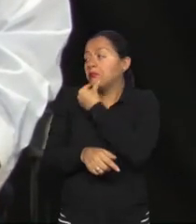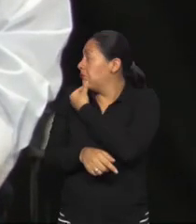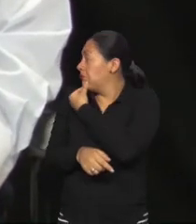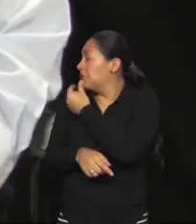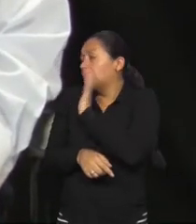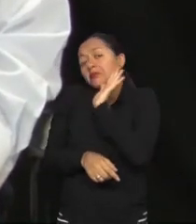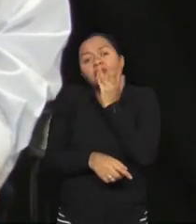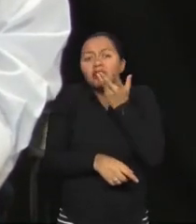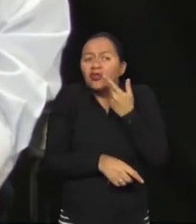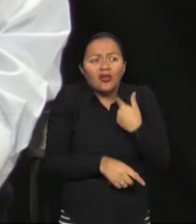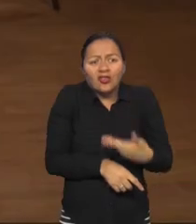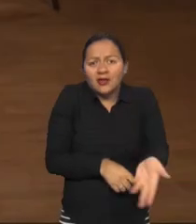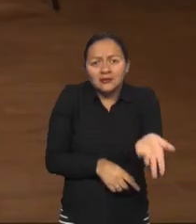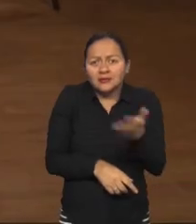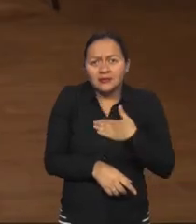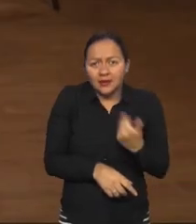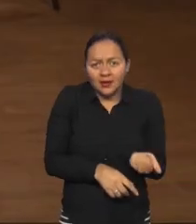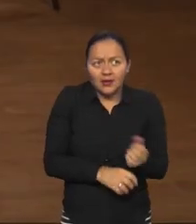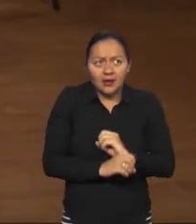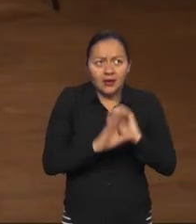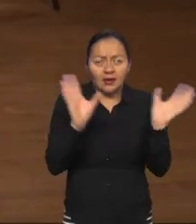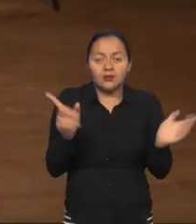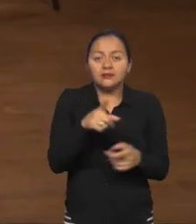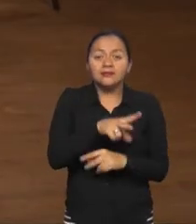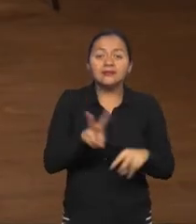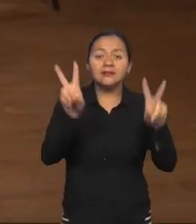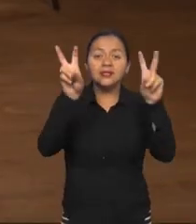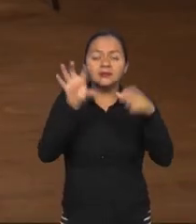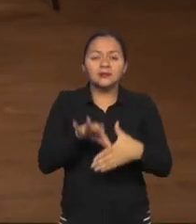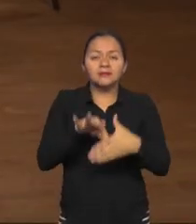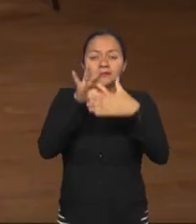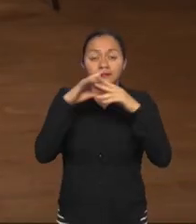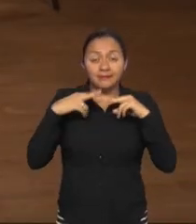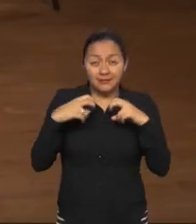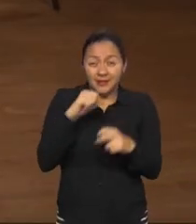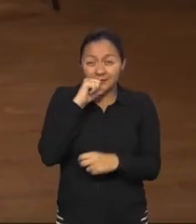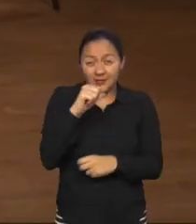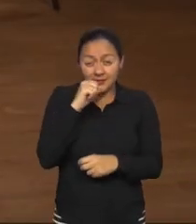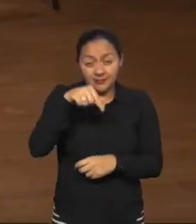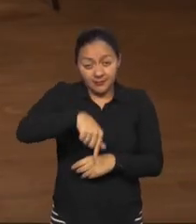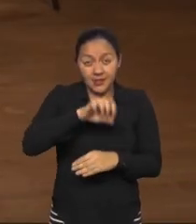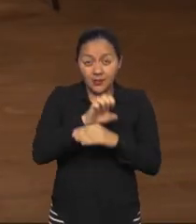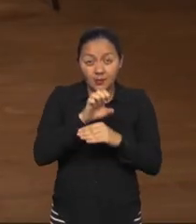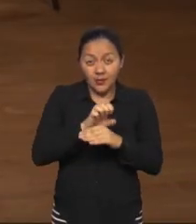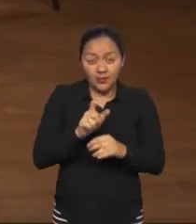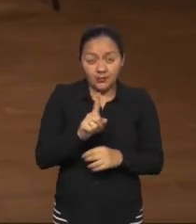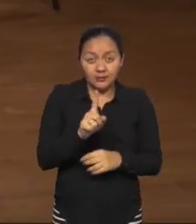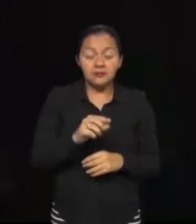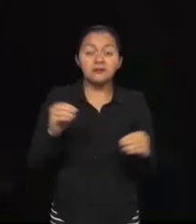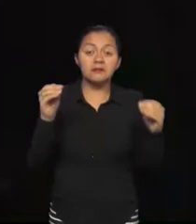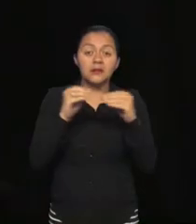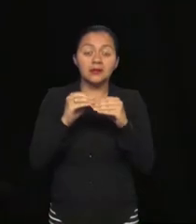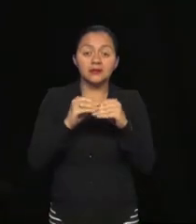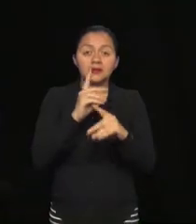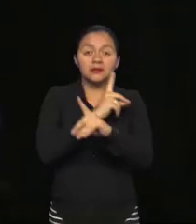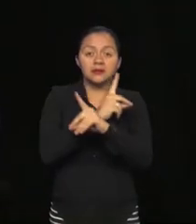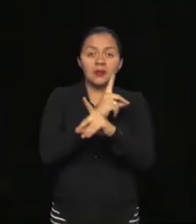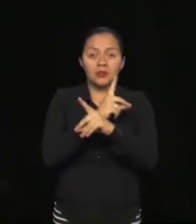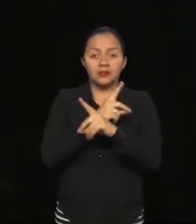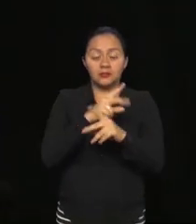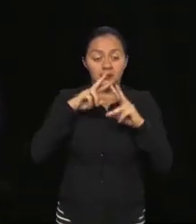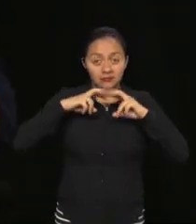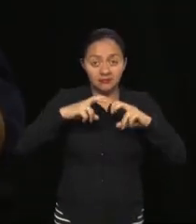los días. Patricia, nos dices un tema todavía inexplorado, no solamente en nuestro país. En el ámbito de discapacidades más